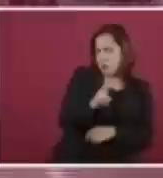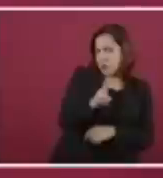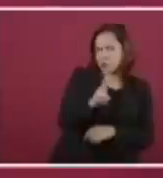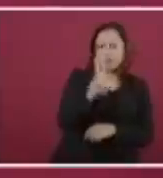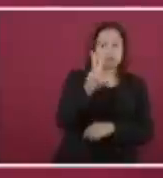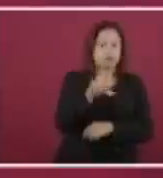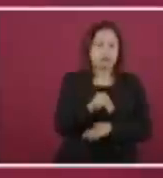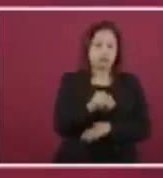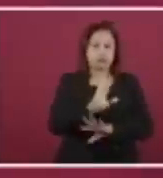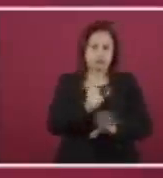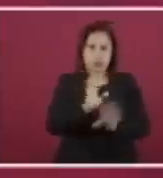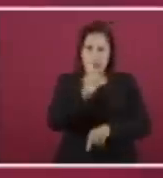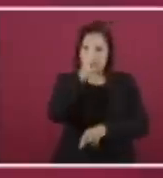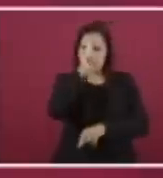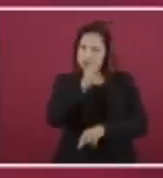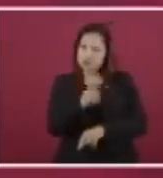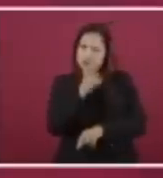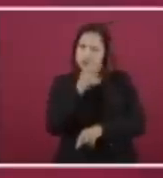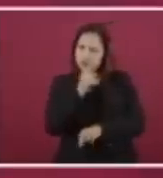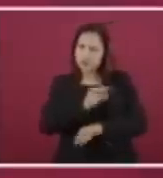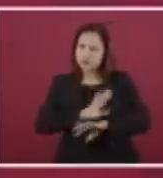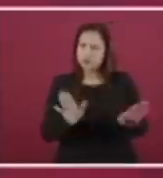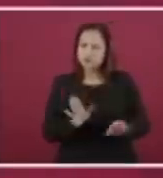Pero también